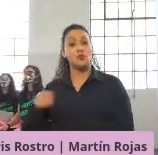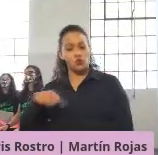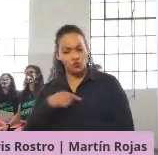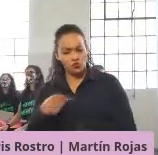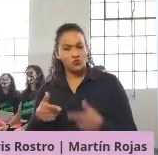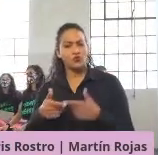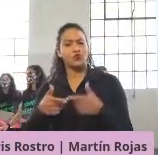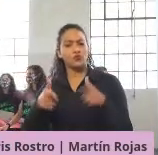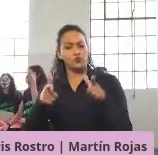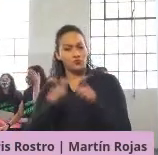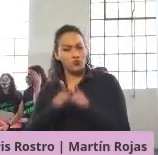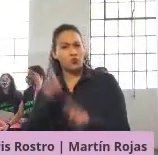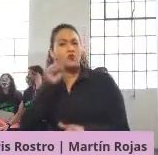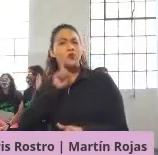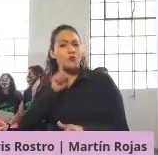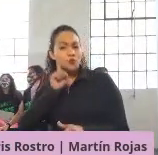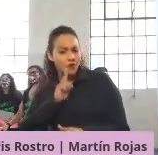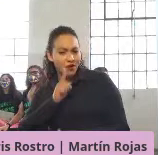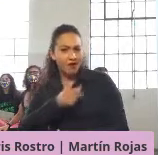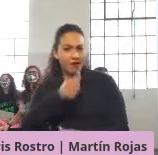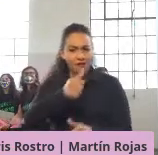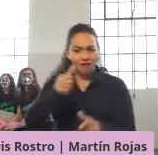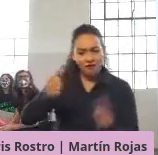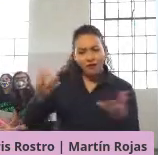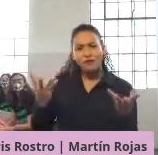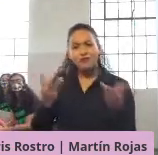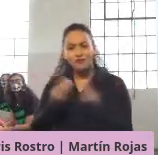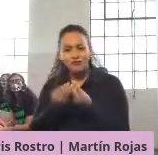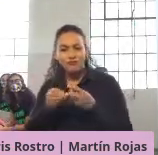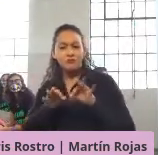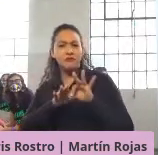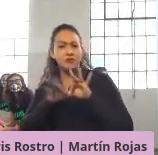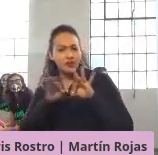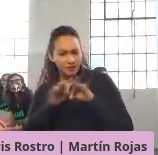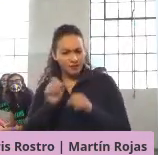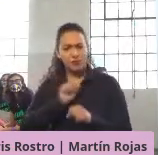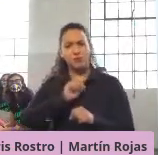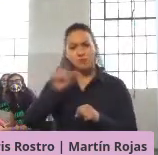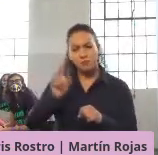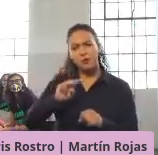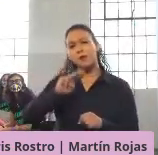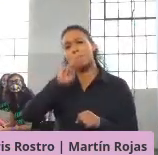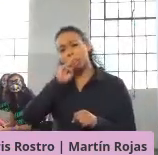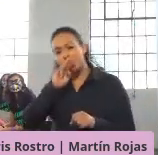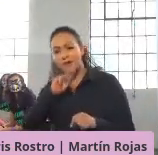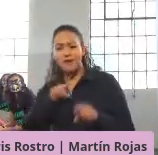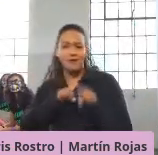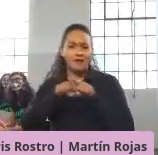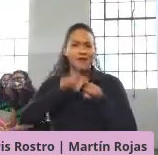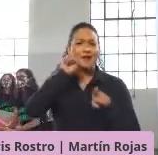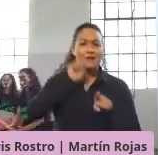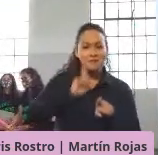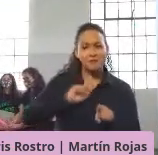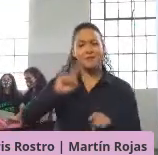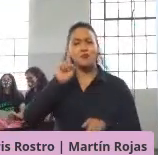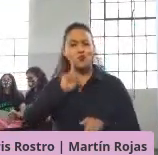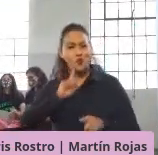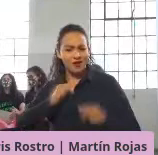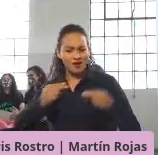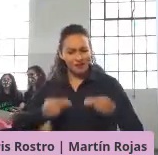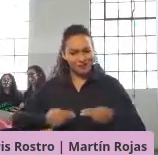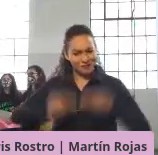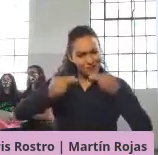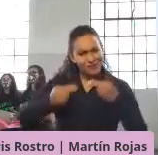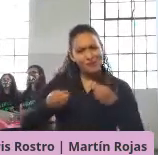De mujeres en transformación, individuos, profesionistas, amas de casa, madres, hermanas, hijas, emprendedoras, parejas y